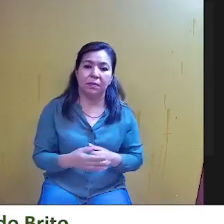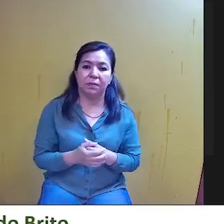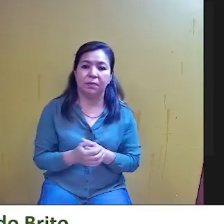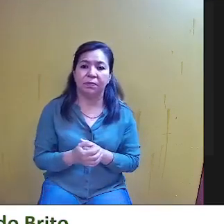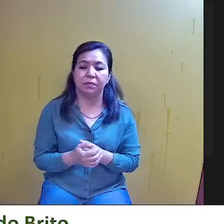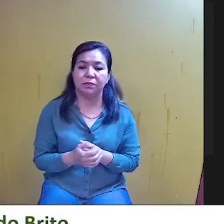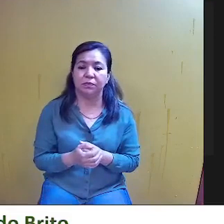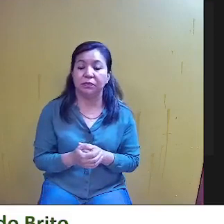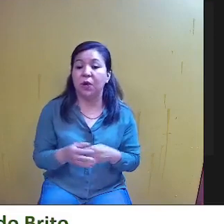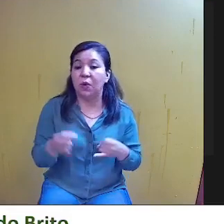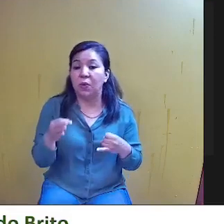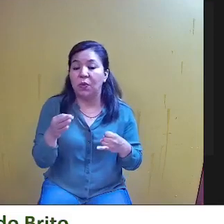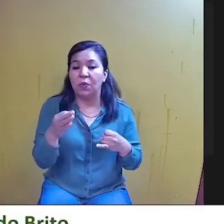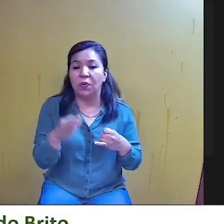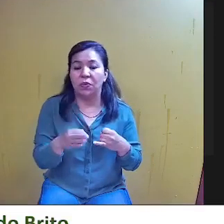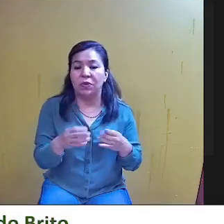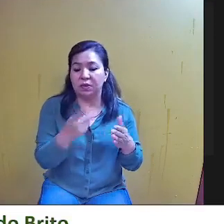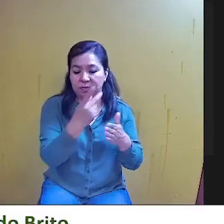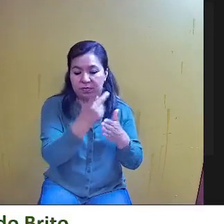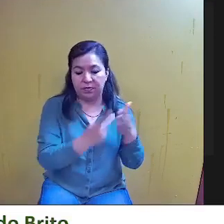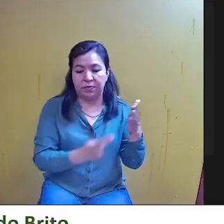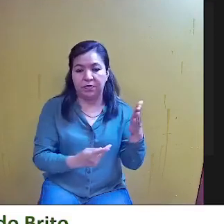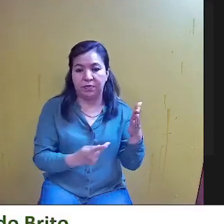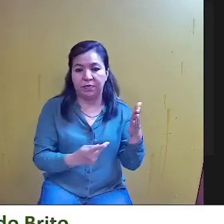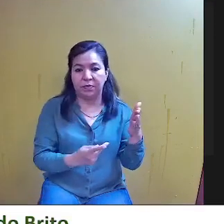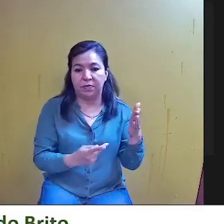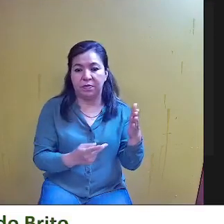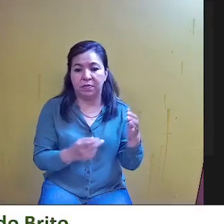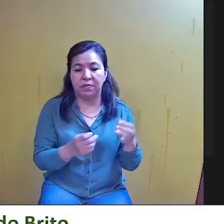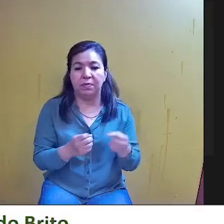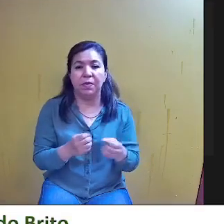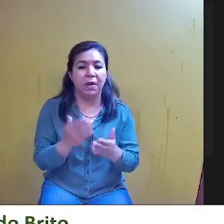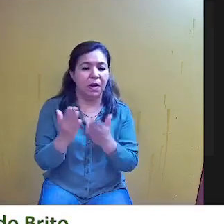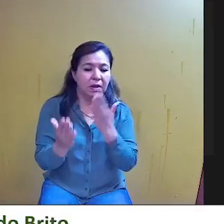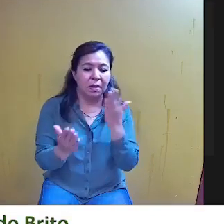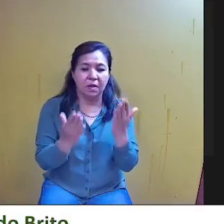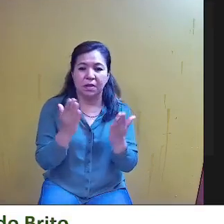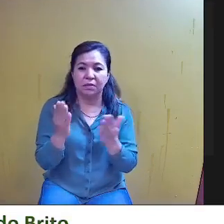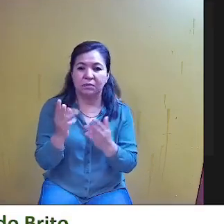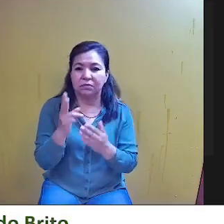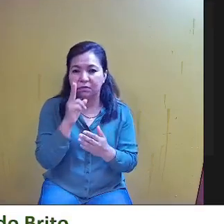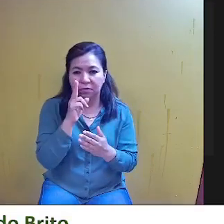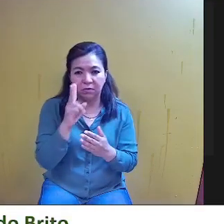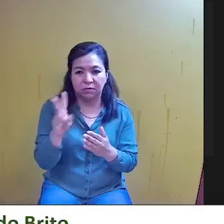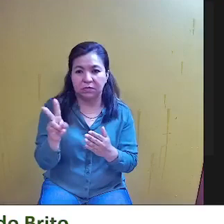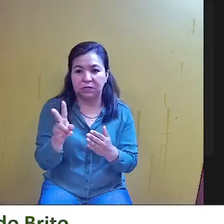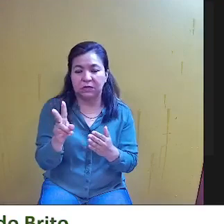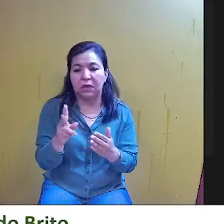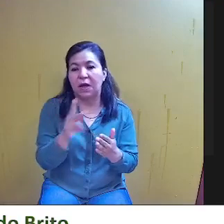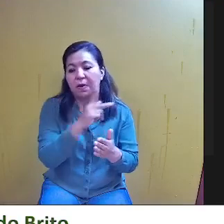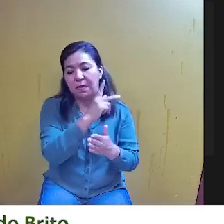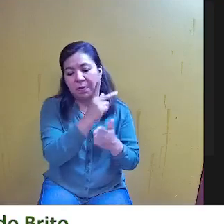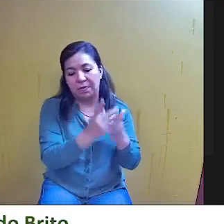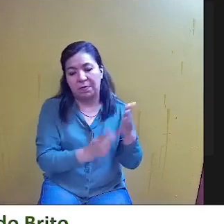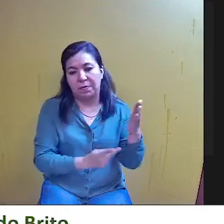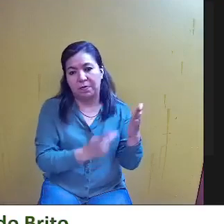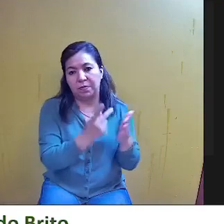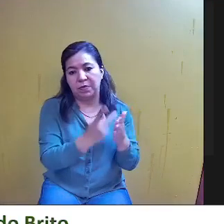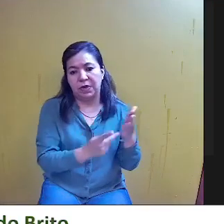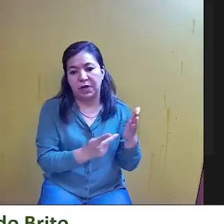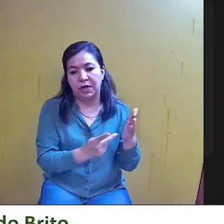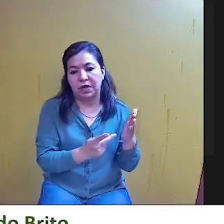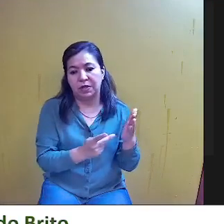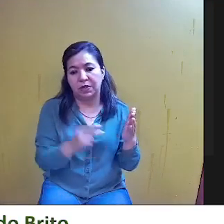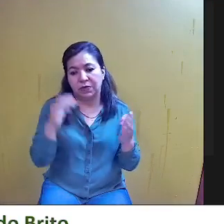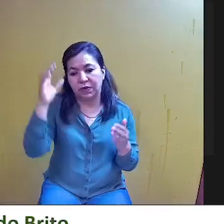El último asunto listado para analizar y resolver en esta sesión corresponde al proyecto de laudo convenio